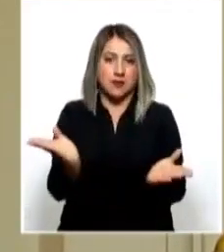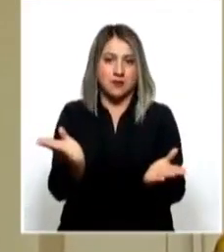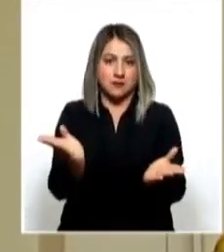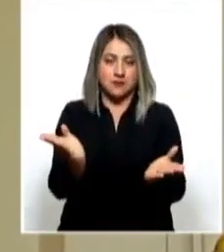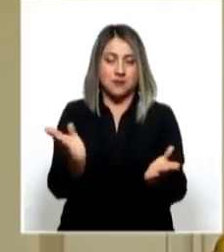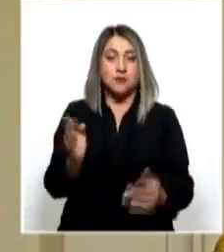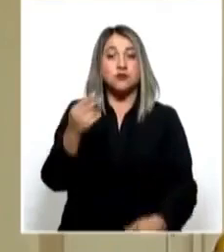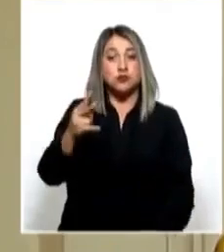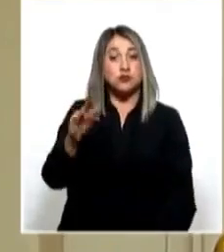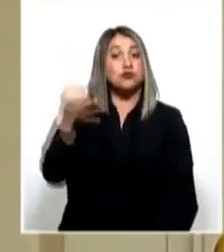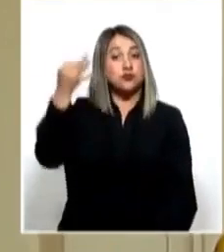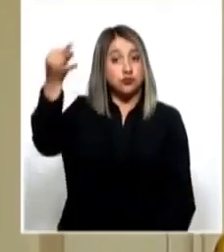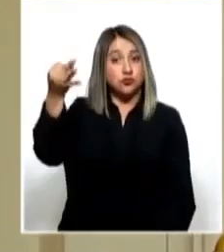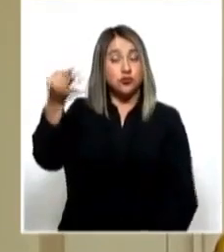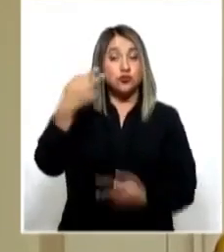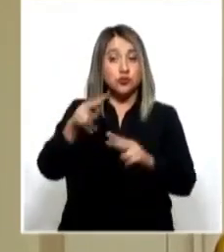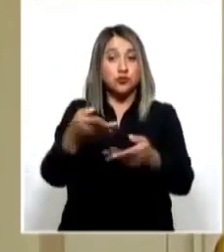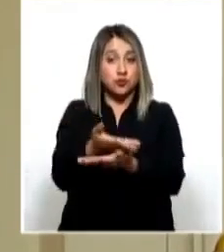Hoy,